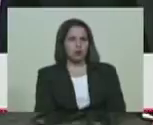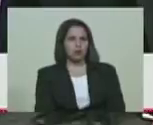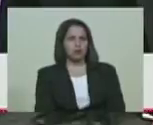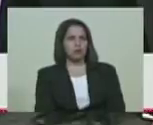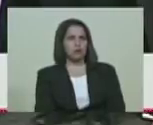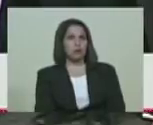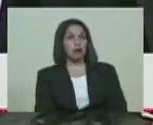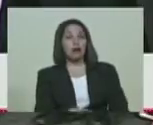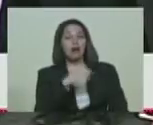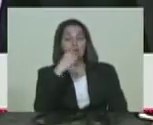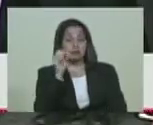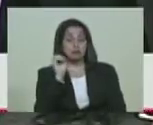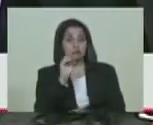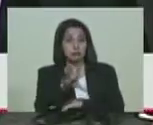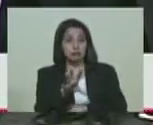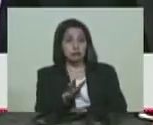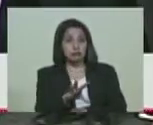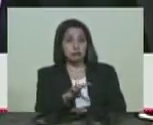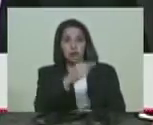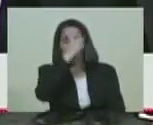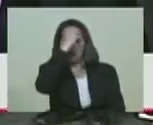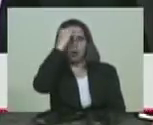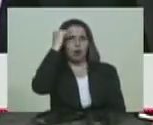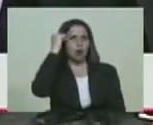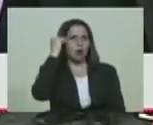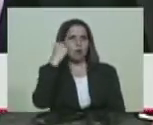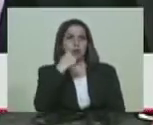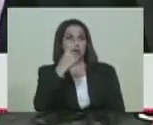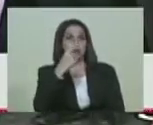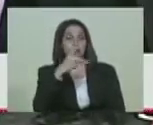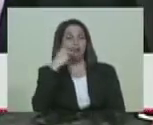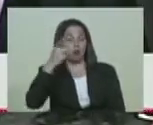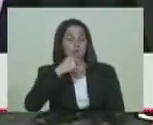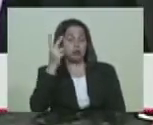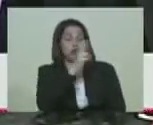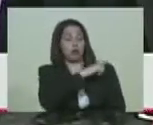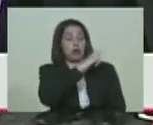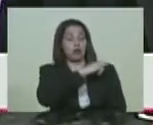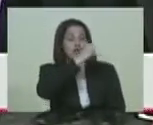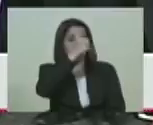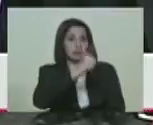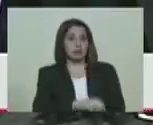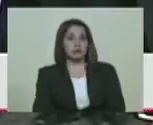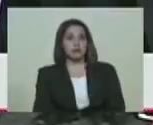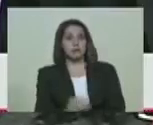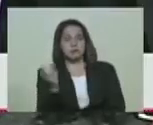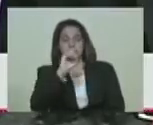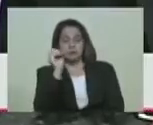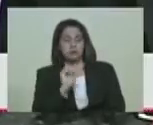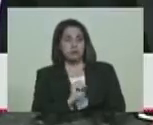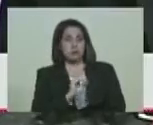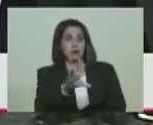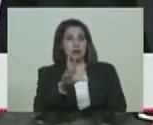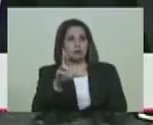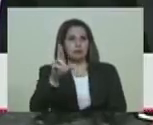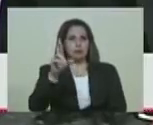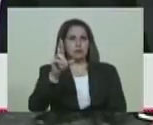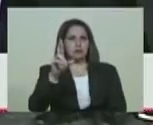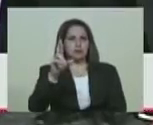Si le envío un mensaje, digo Julio Borges porque es el jefe político de la oposición. O le envío un mensaje a Ramos